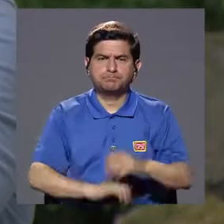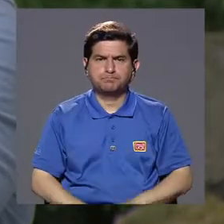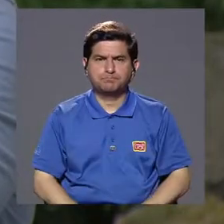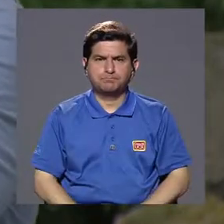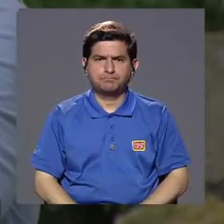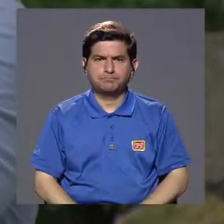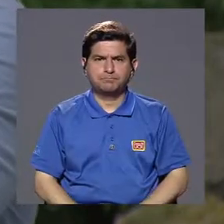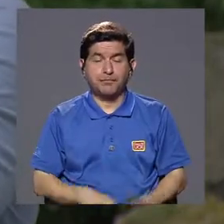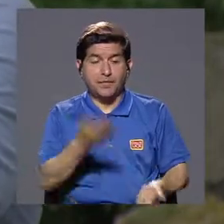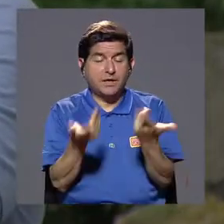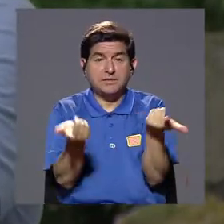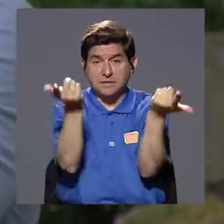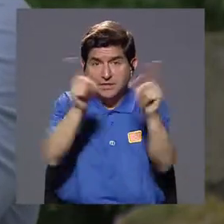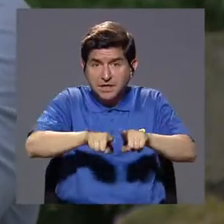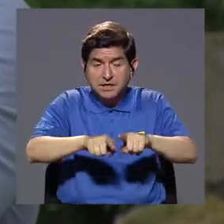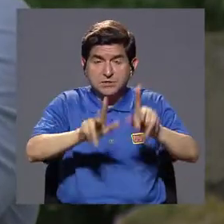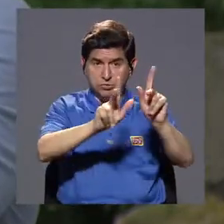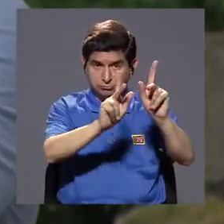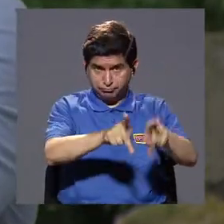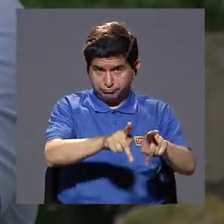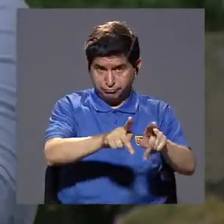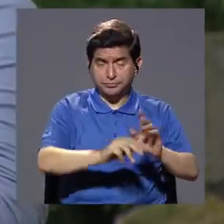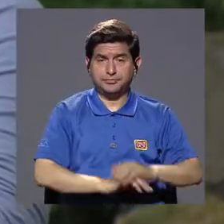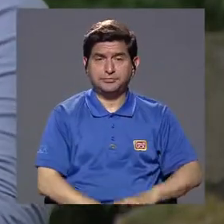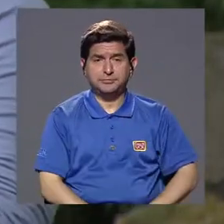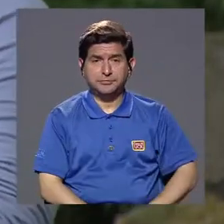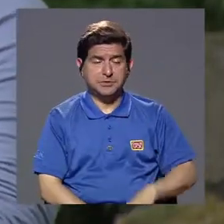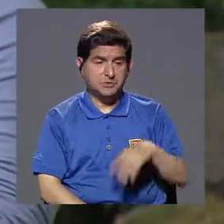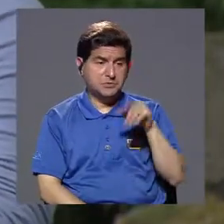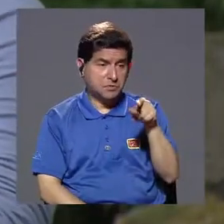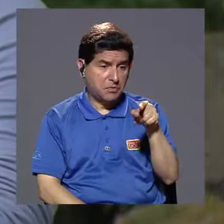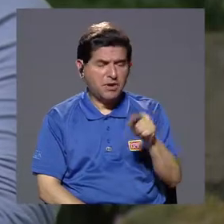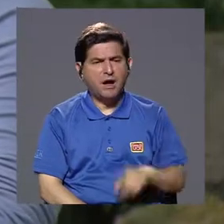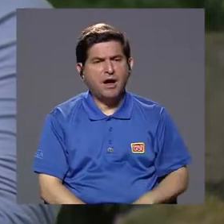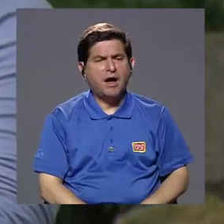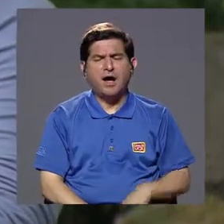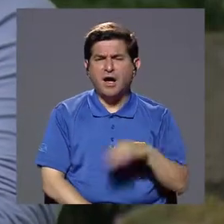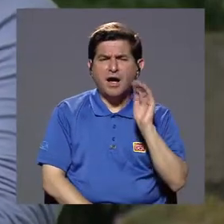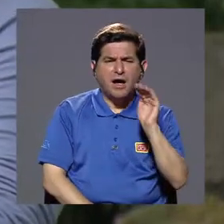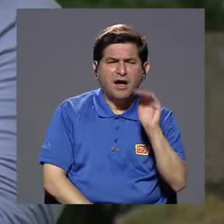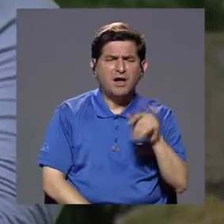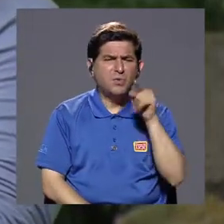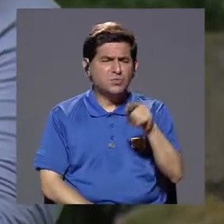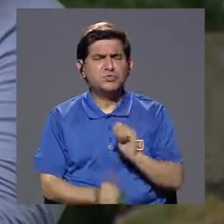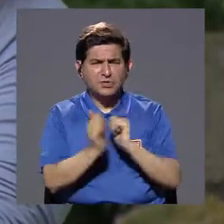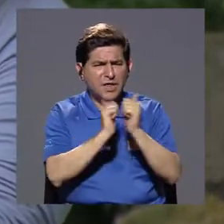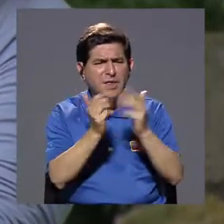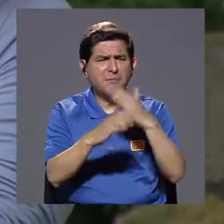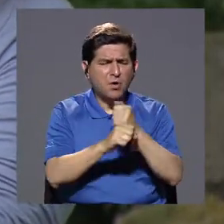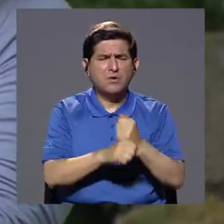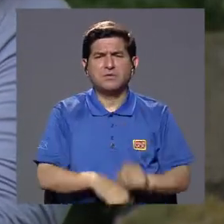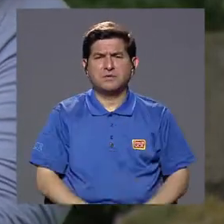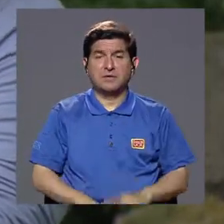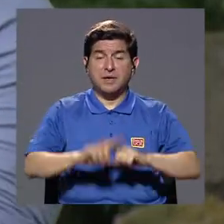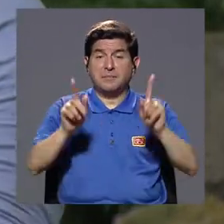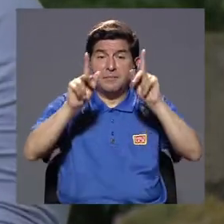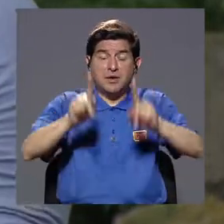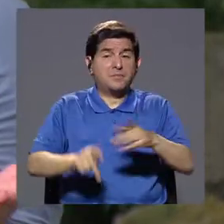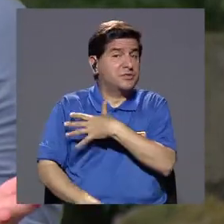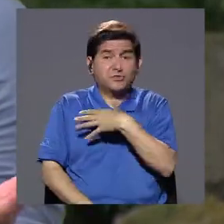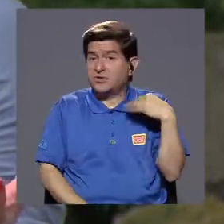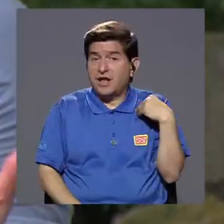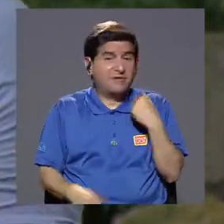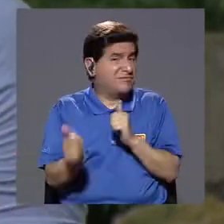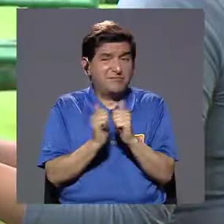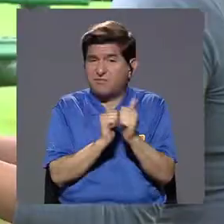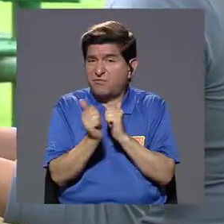que se puede regir el caso que una persona mira tenés que hacer deporte y no sé que la felicidad pero tal vez a